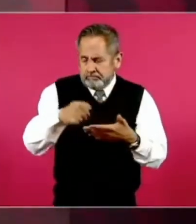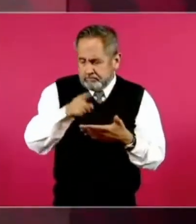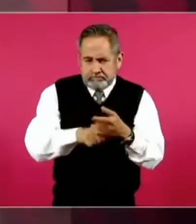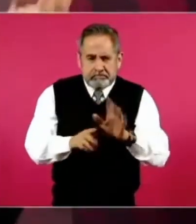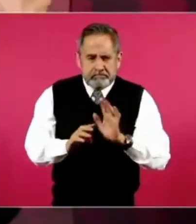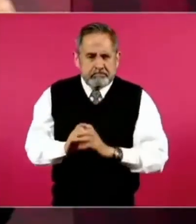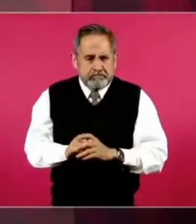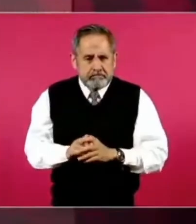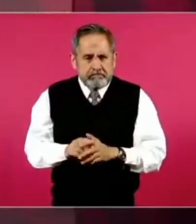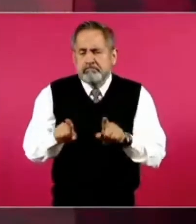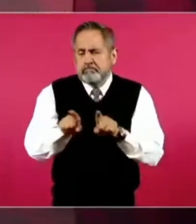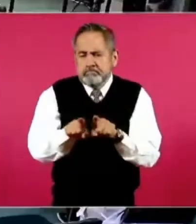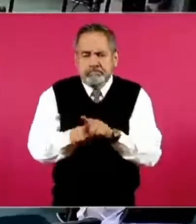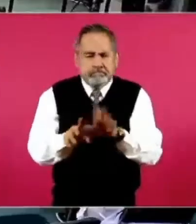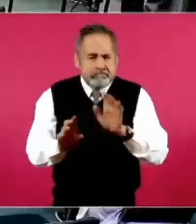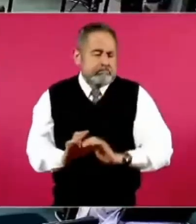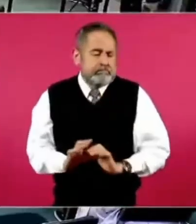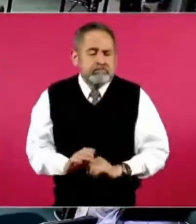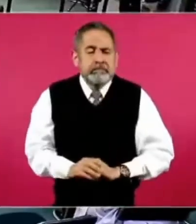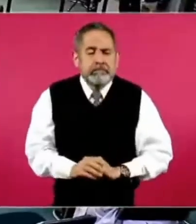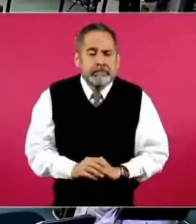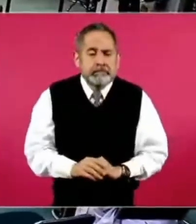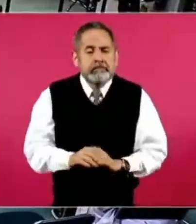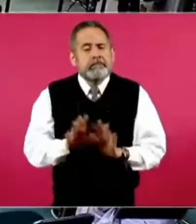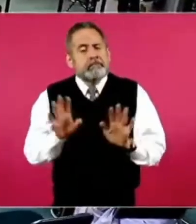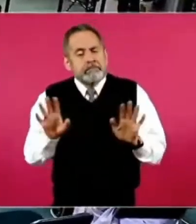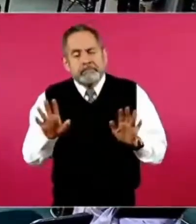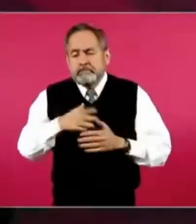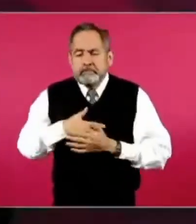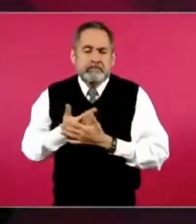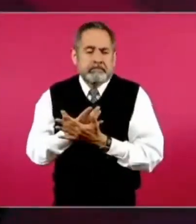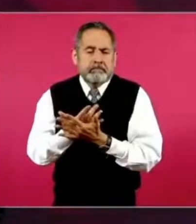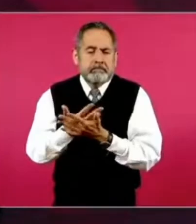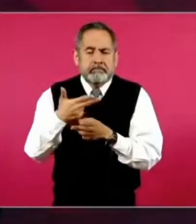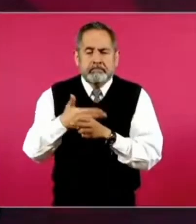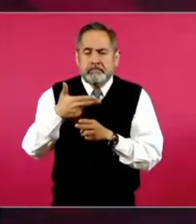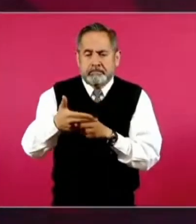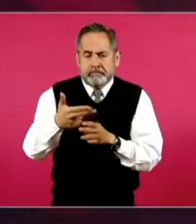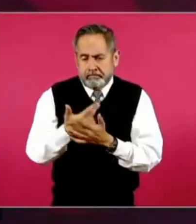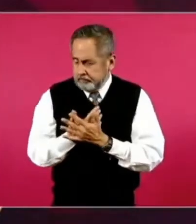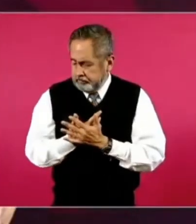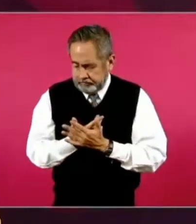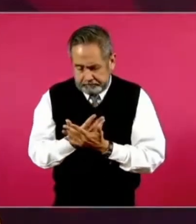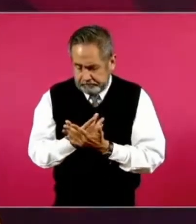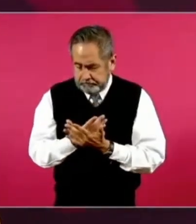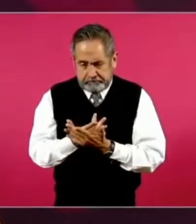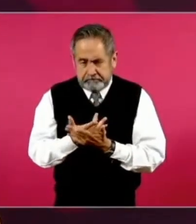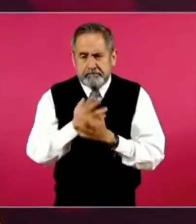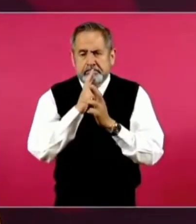Sí, además, sí. Entonces vamos a esperar el resultado.